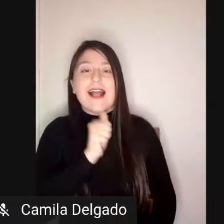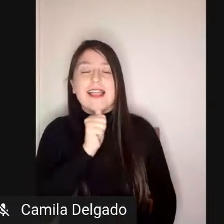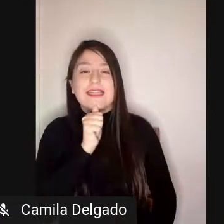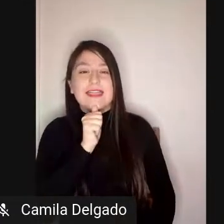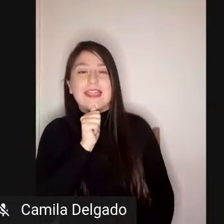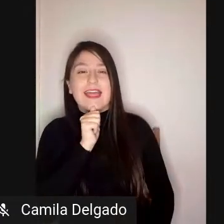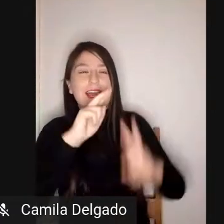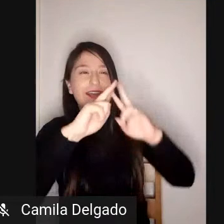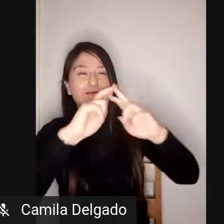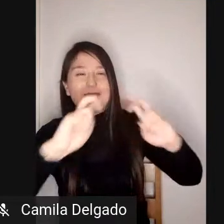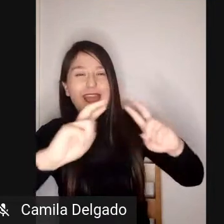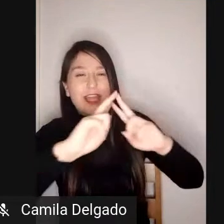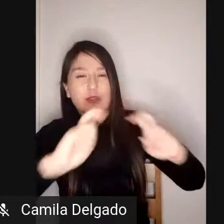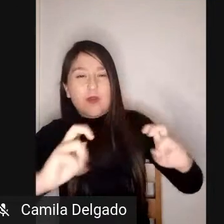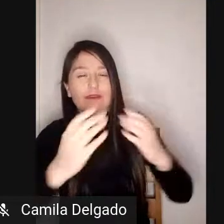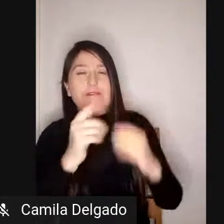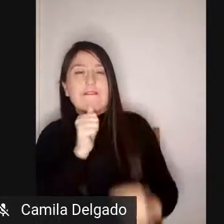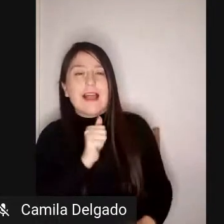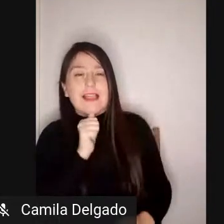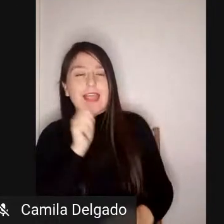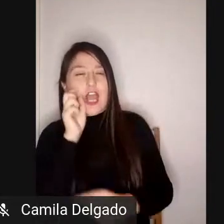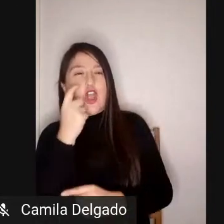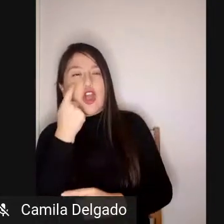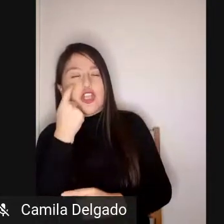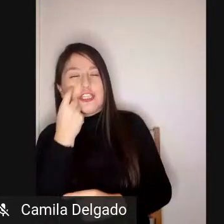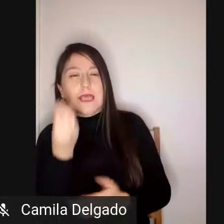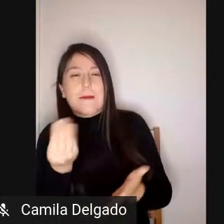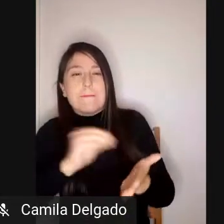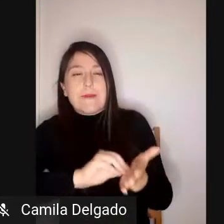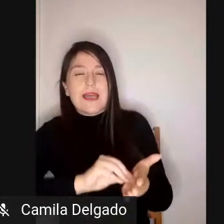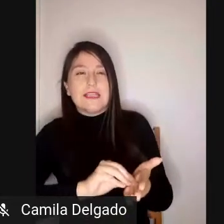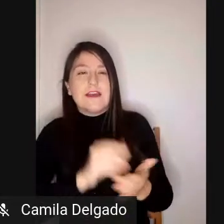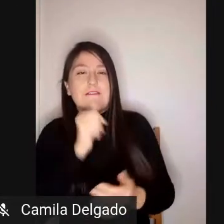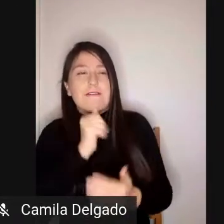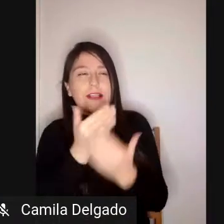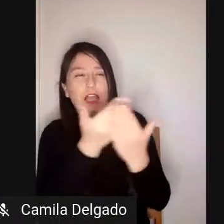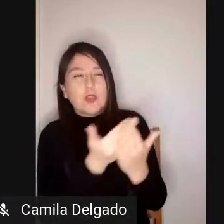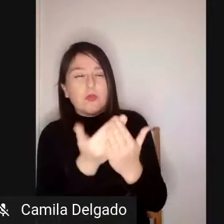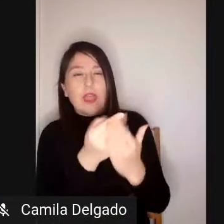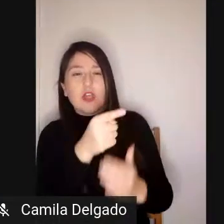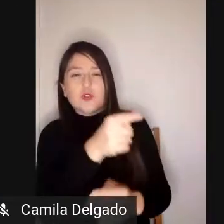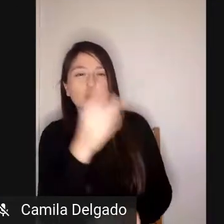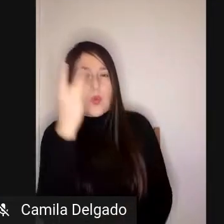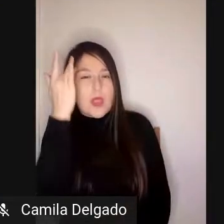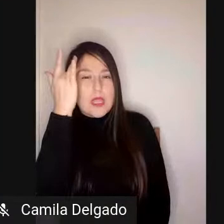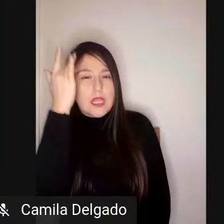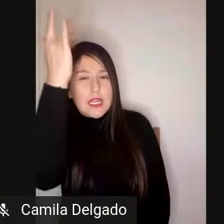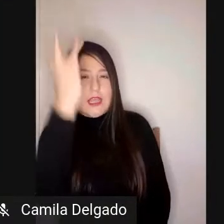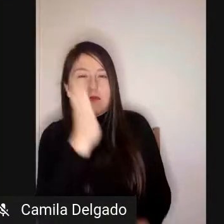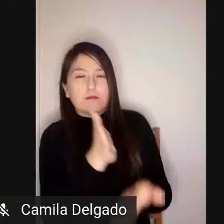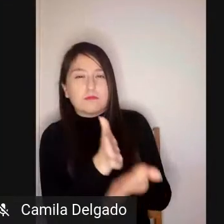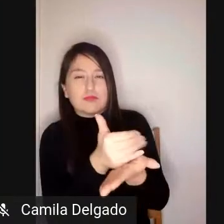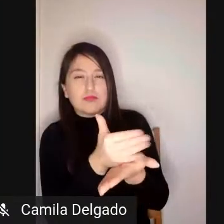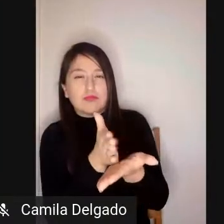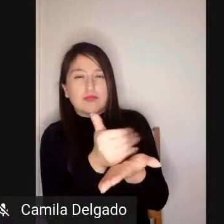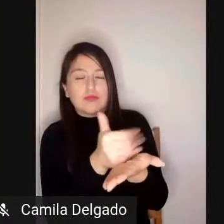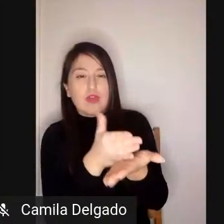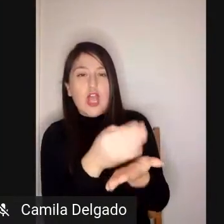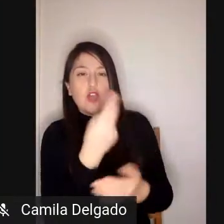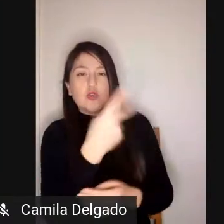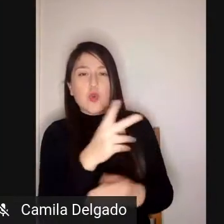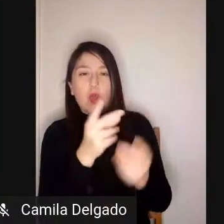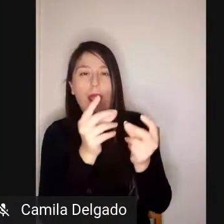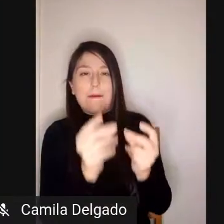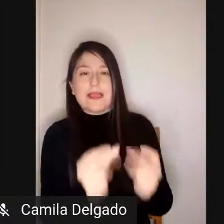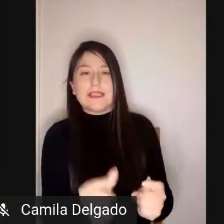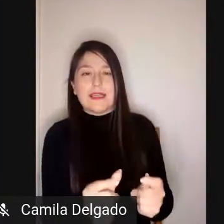a nosotros, ¿no? Falta conocer más de sus entramados, de sus astucias, ¿no? De sus capacidades, ¿no? Esa